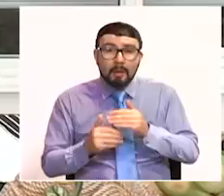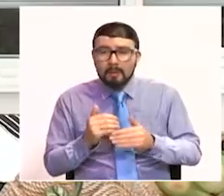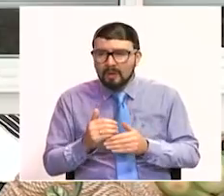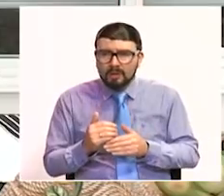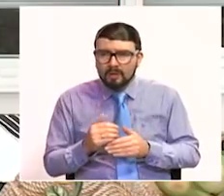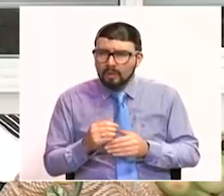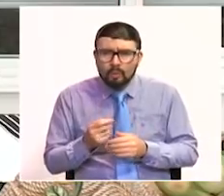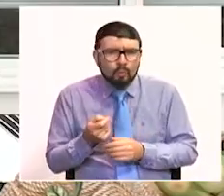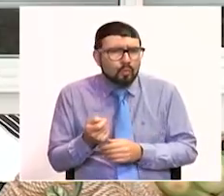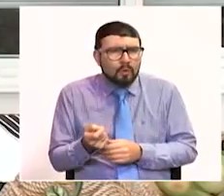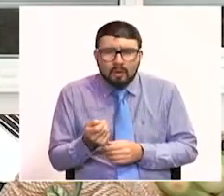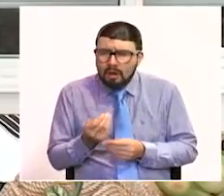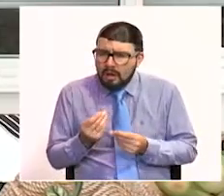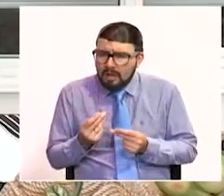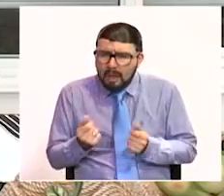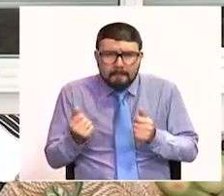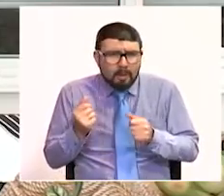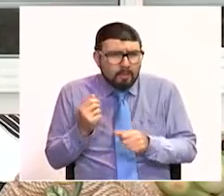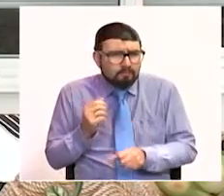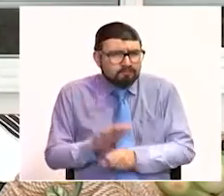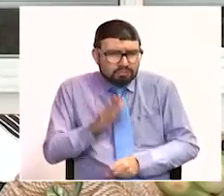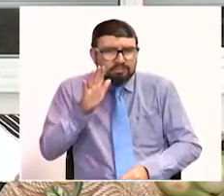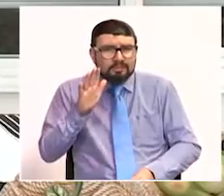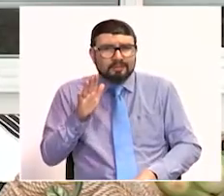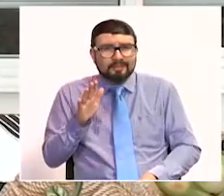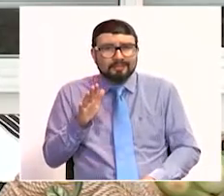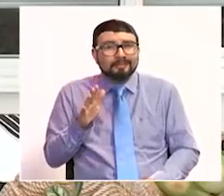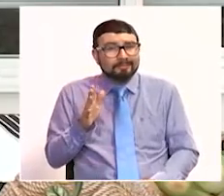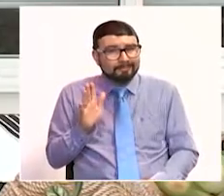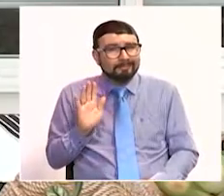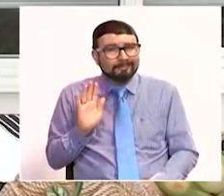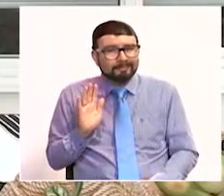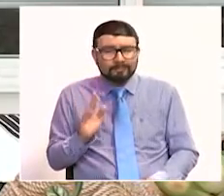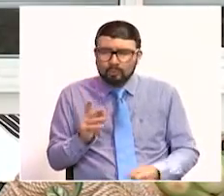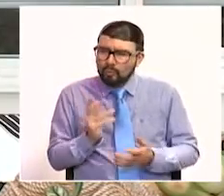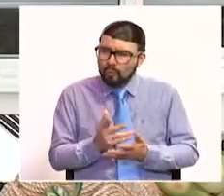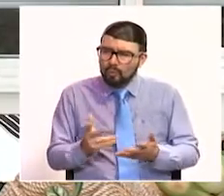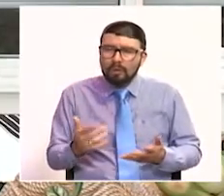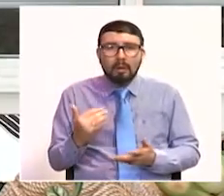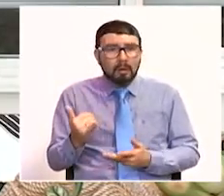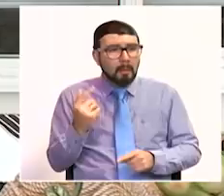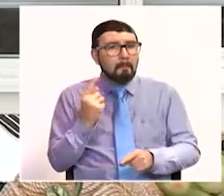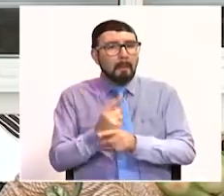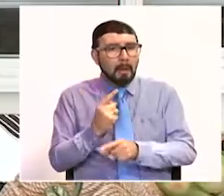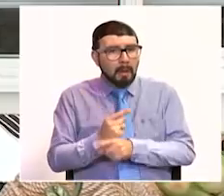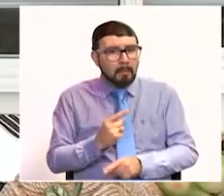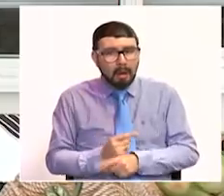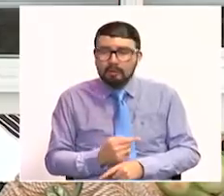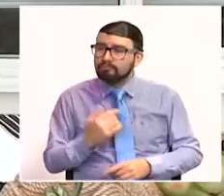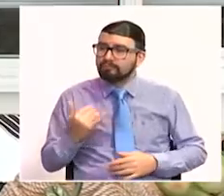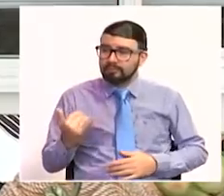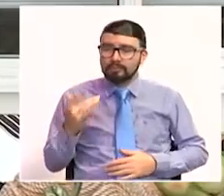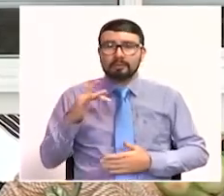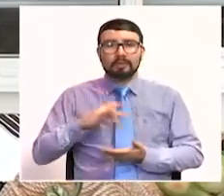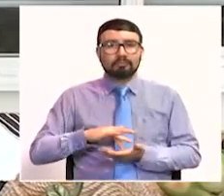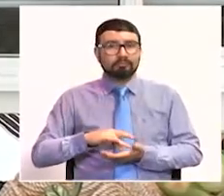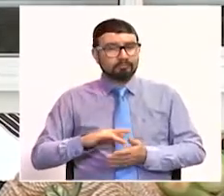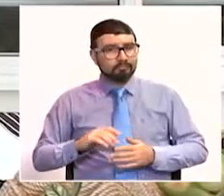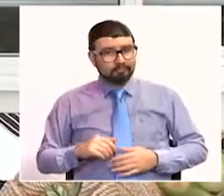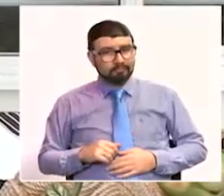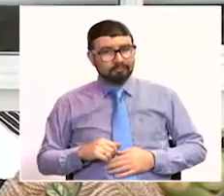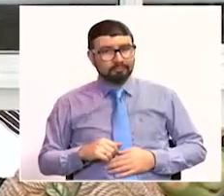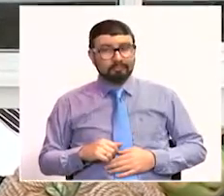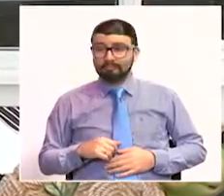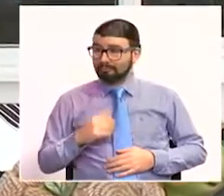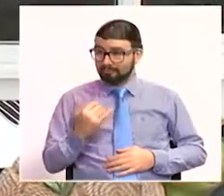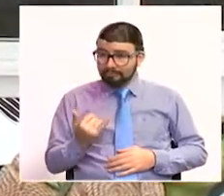irascible. Todos estos cambios suelen ocurrir con estos trastornos hormonales. Actualmente,